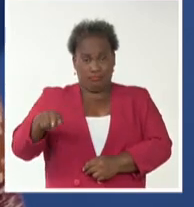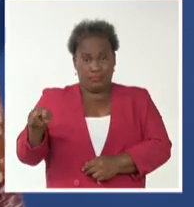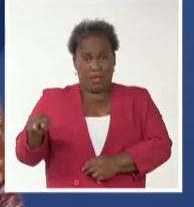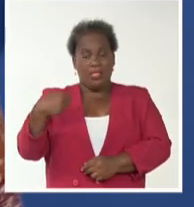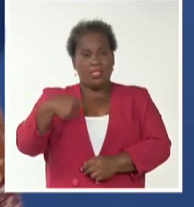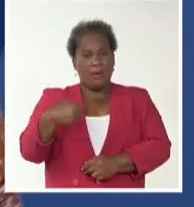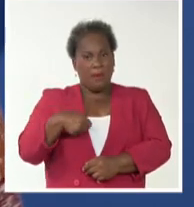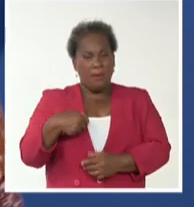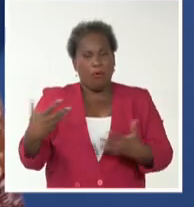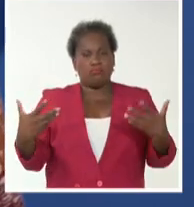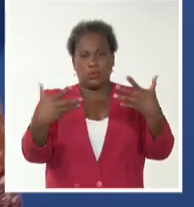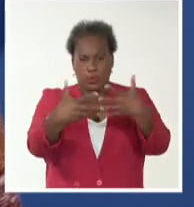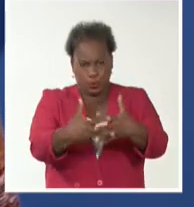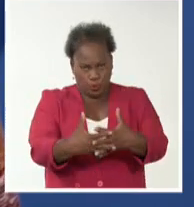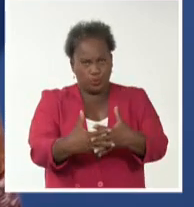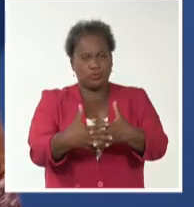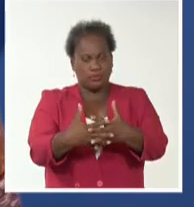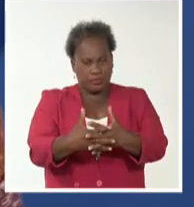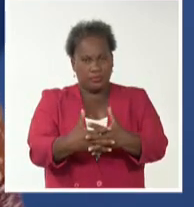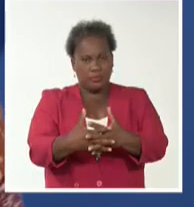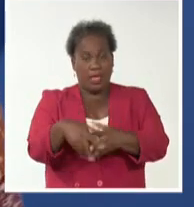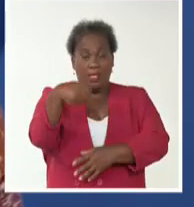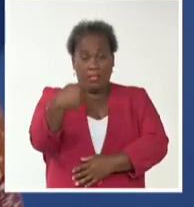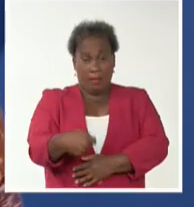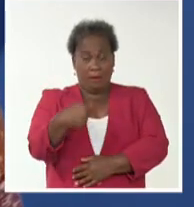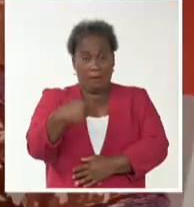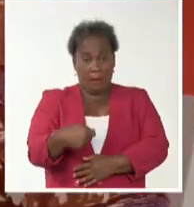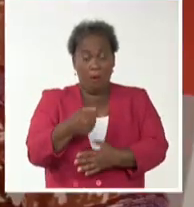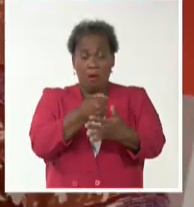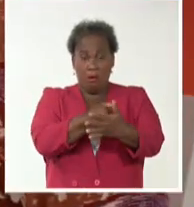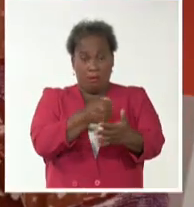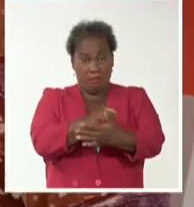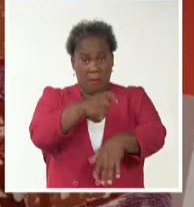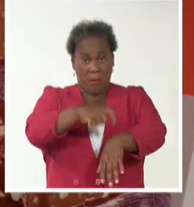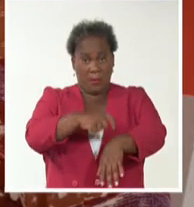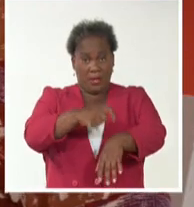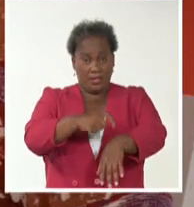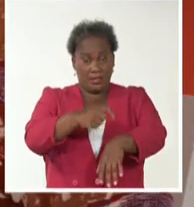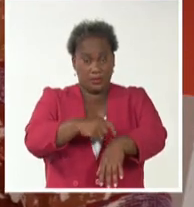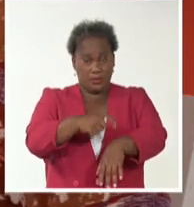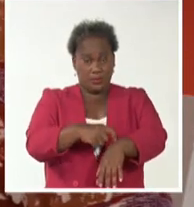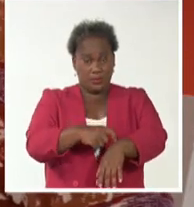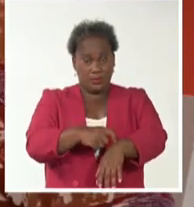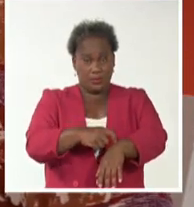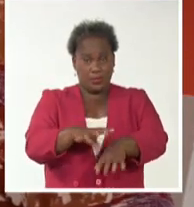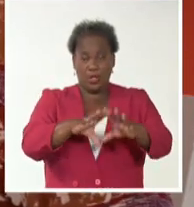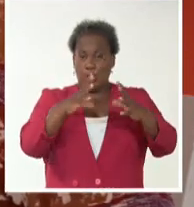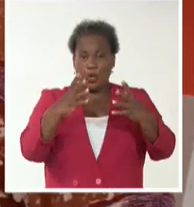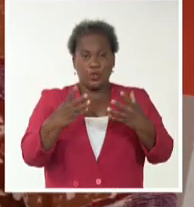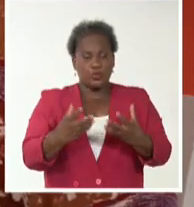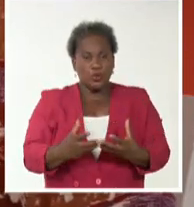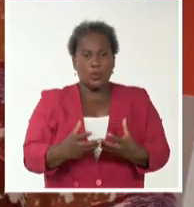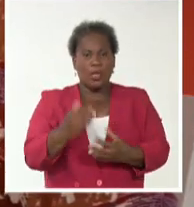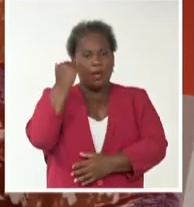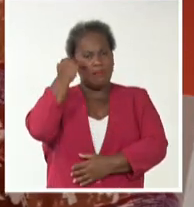cada vez más unidos y debemos enfrentar este momento con toda la capacidad